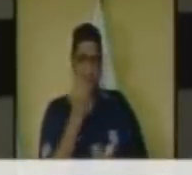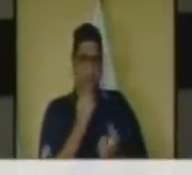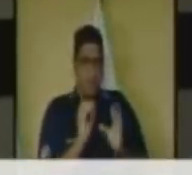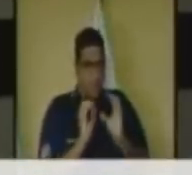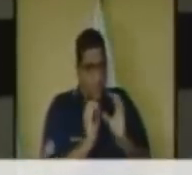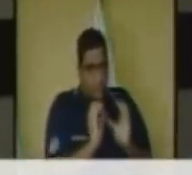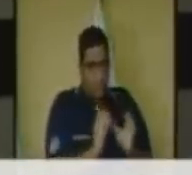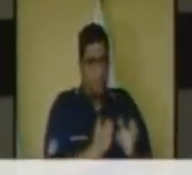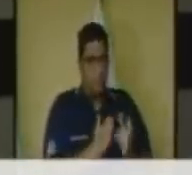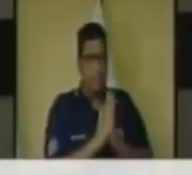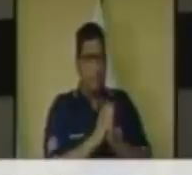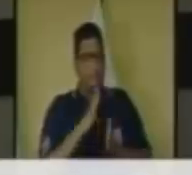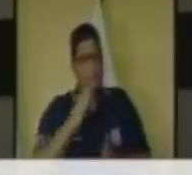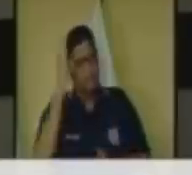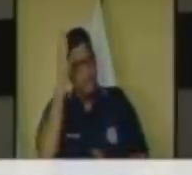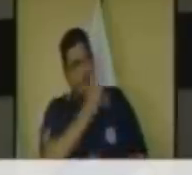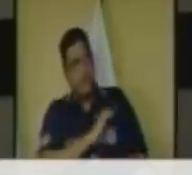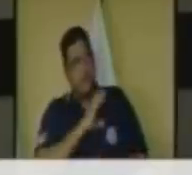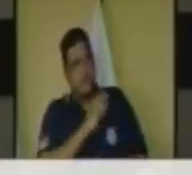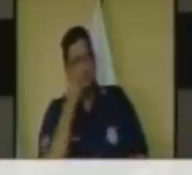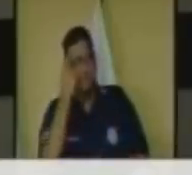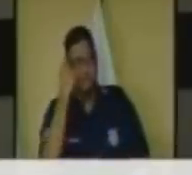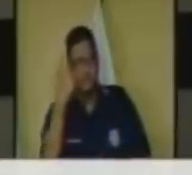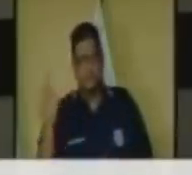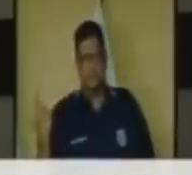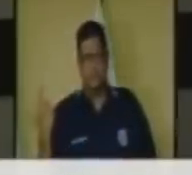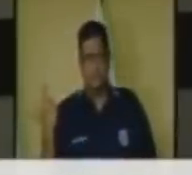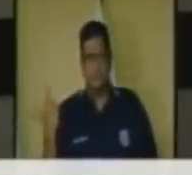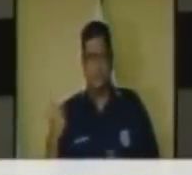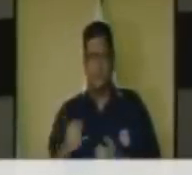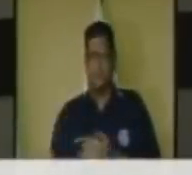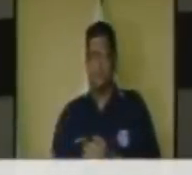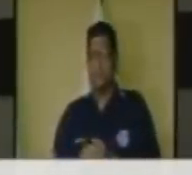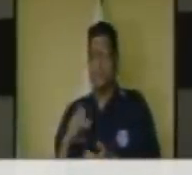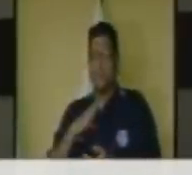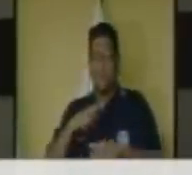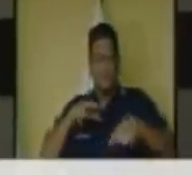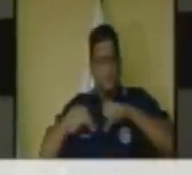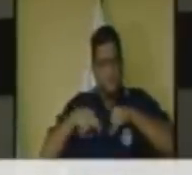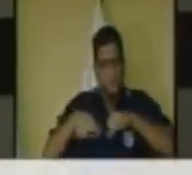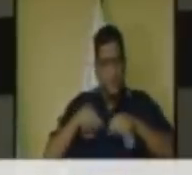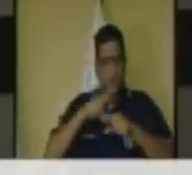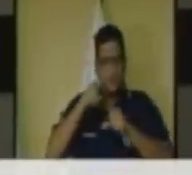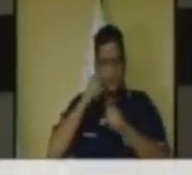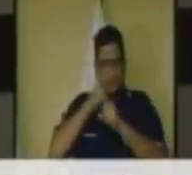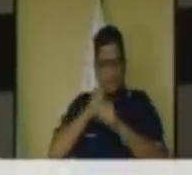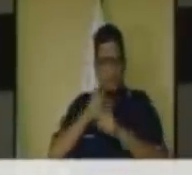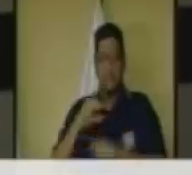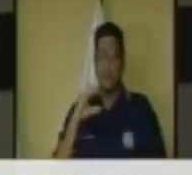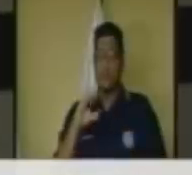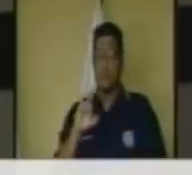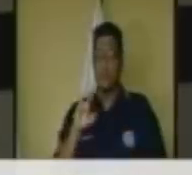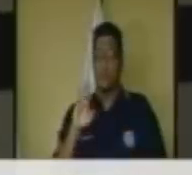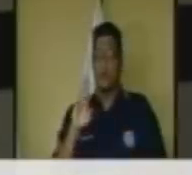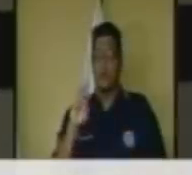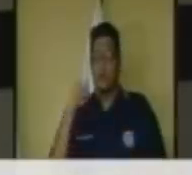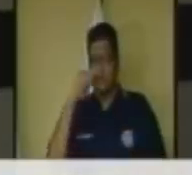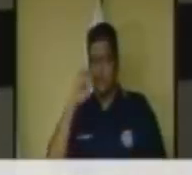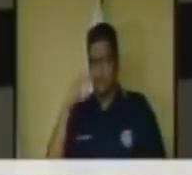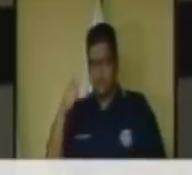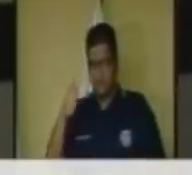Las cuarentenas, hay algunas que hemos establecido a través del Ministerio de Educación, sin embargo,